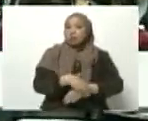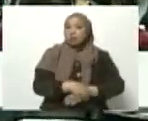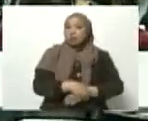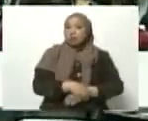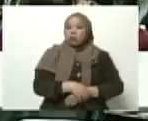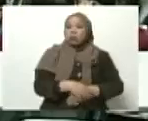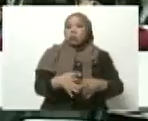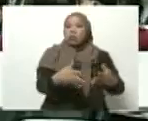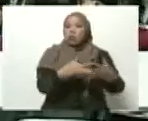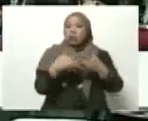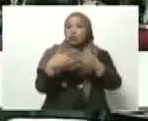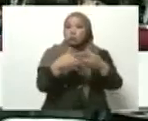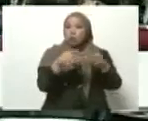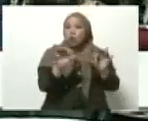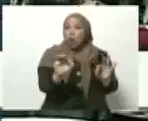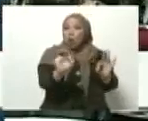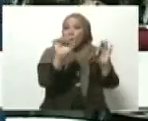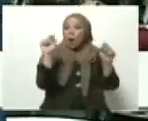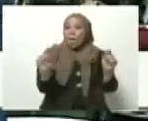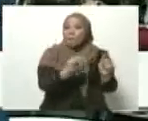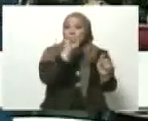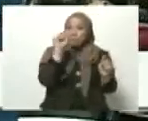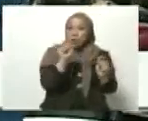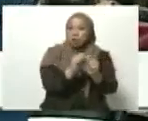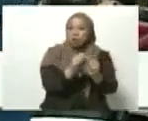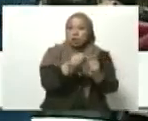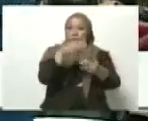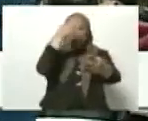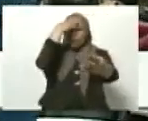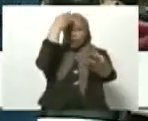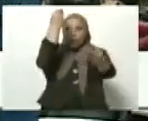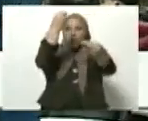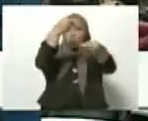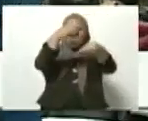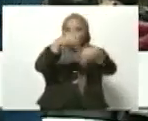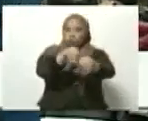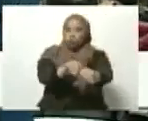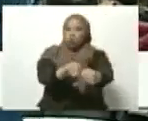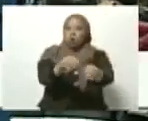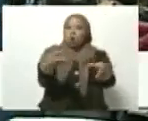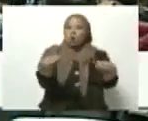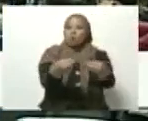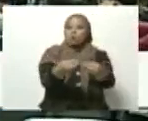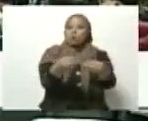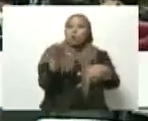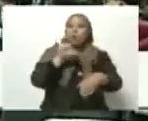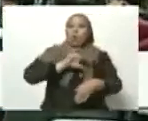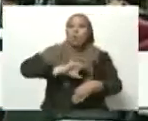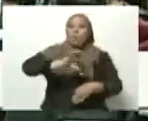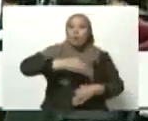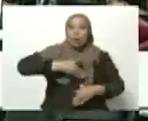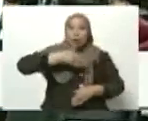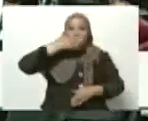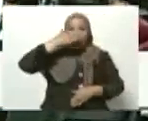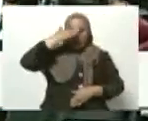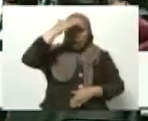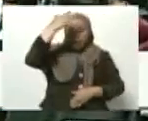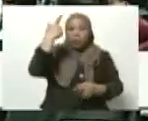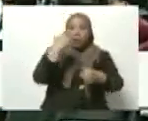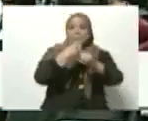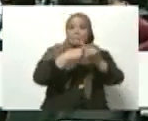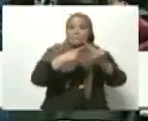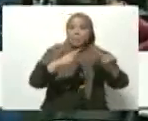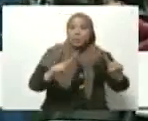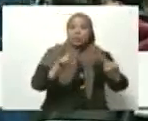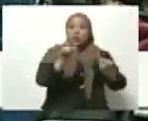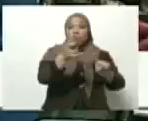misión especial para negociar un acuerdo con Irán para que Venezuela reciba más combustible, alimentos y suministros médicos. Saab era el hombre de confianza